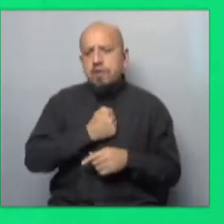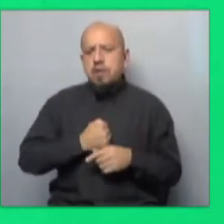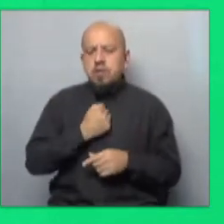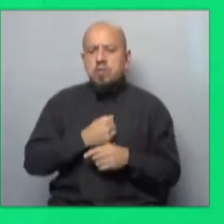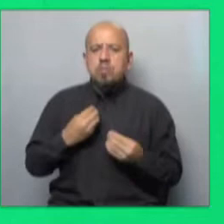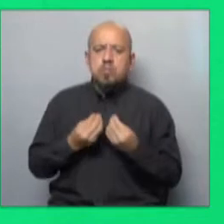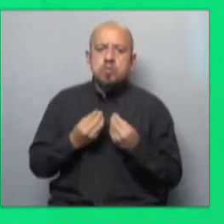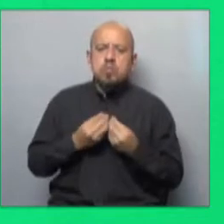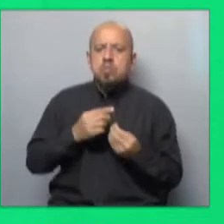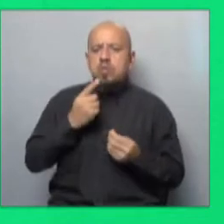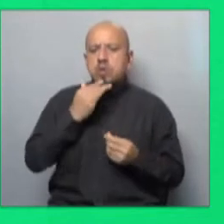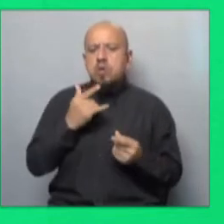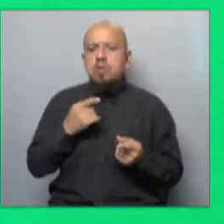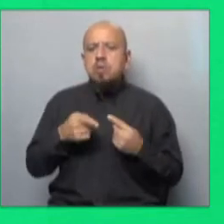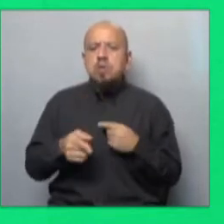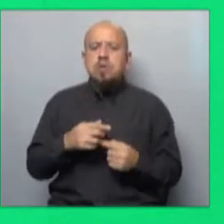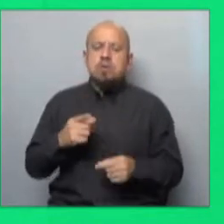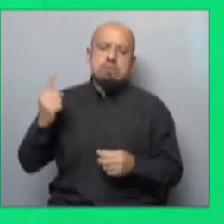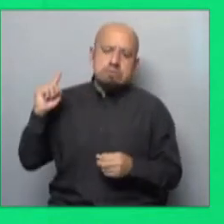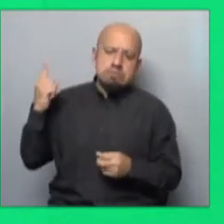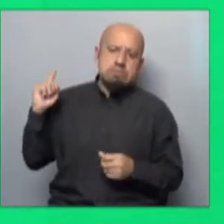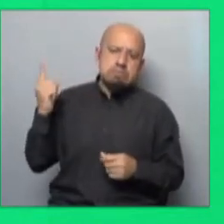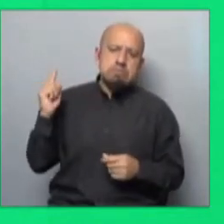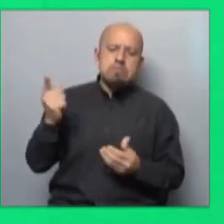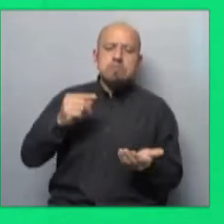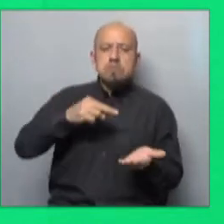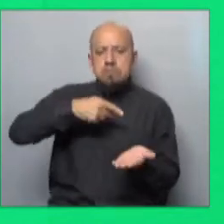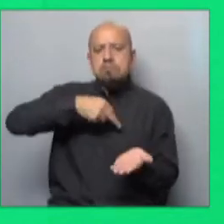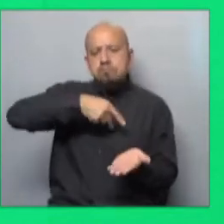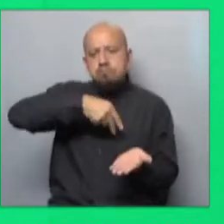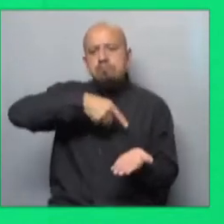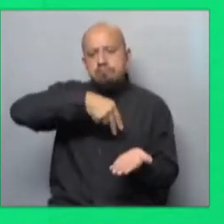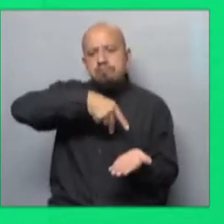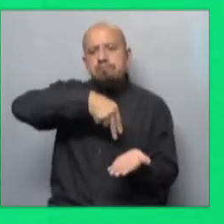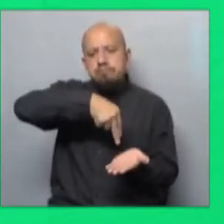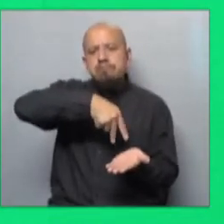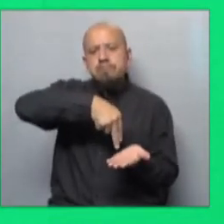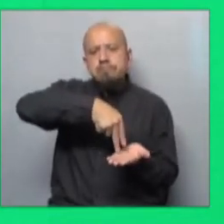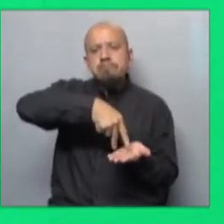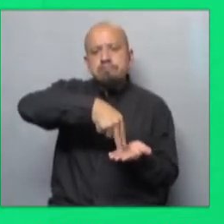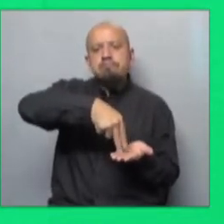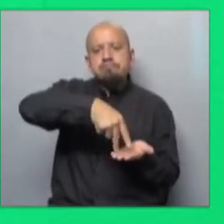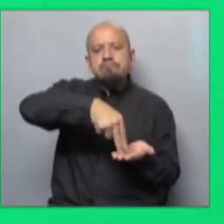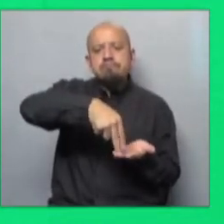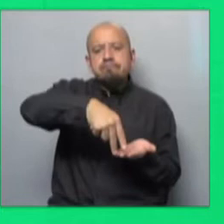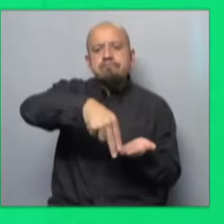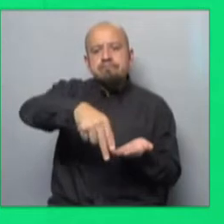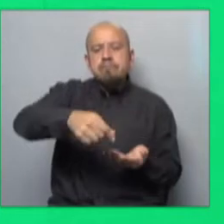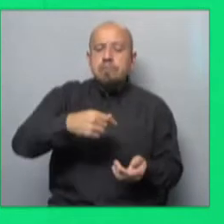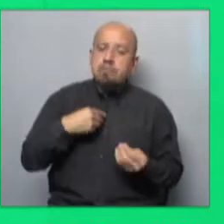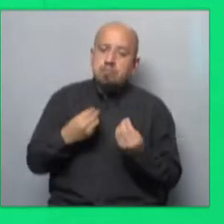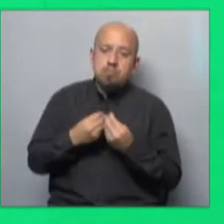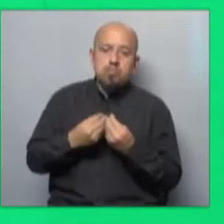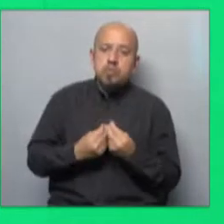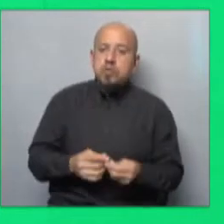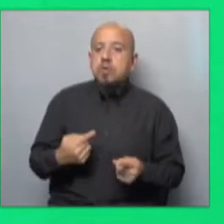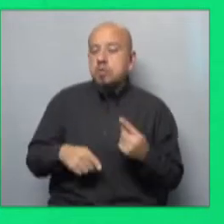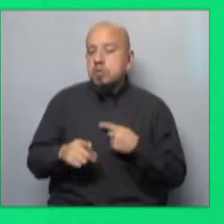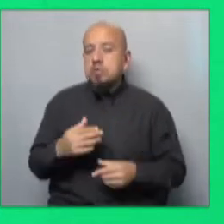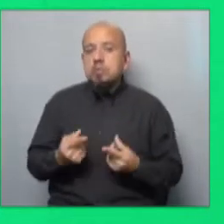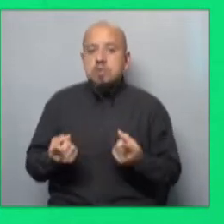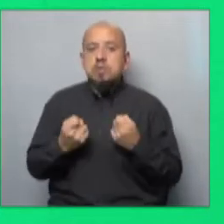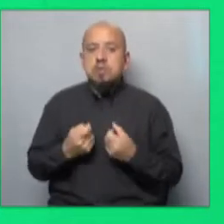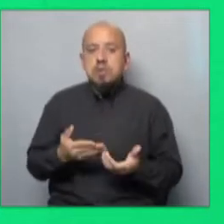aún como por ejemplo hacer grandes distancias a pie eso lo que generó fue que cuando llegaran a uruguay precisarán de una asistencia más puntual